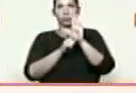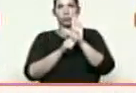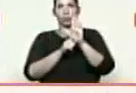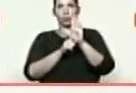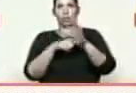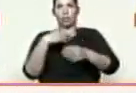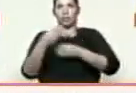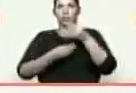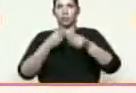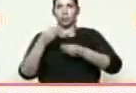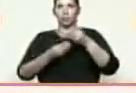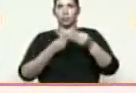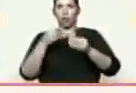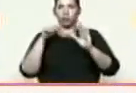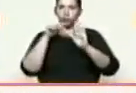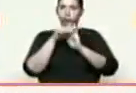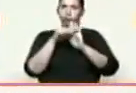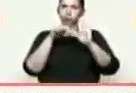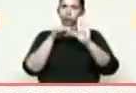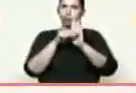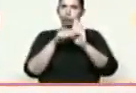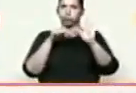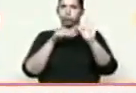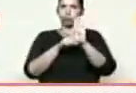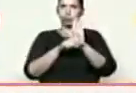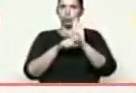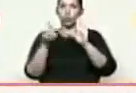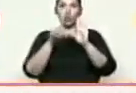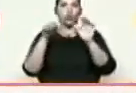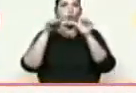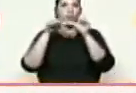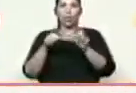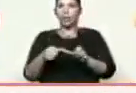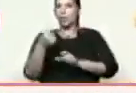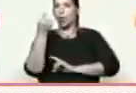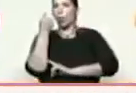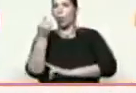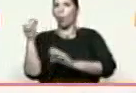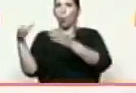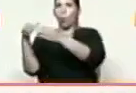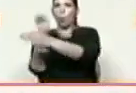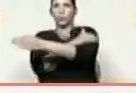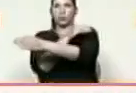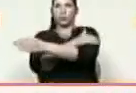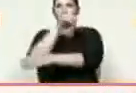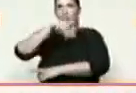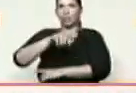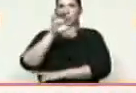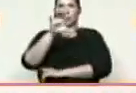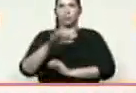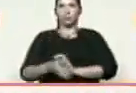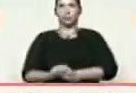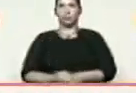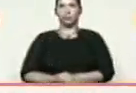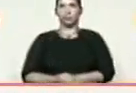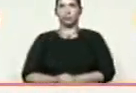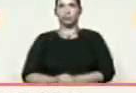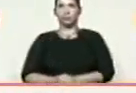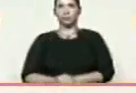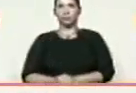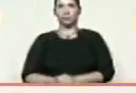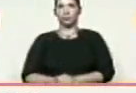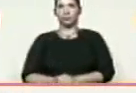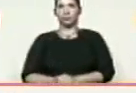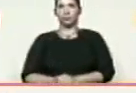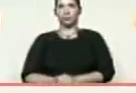estrictamente como está, no quedaría un escuálido en este país. serio. Se lo hemos aplicado